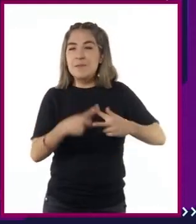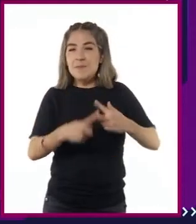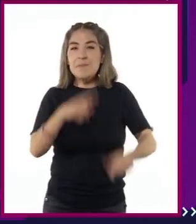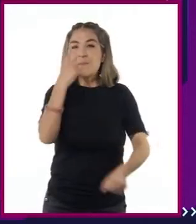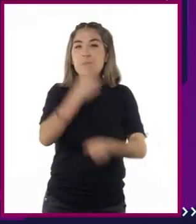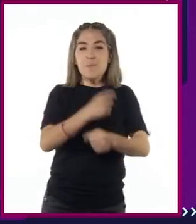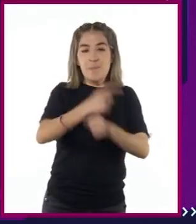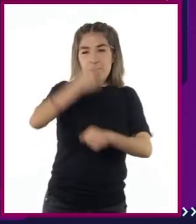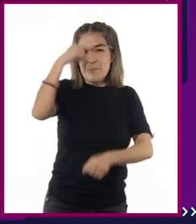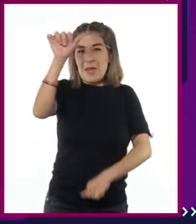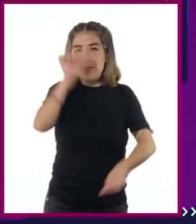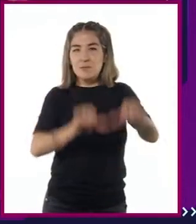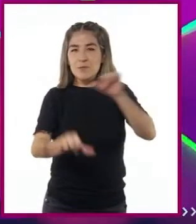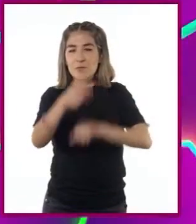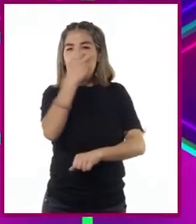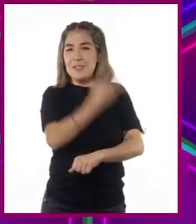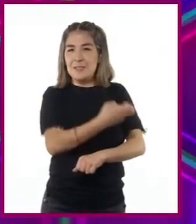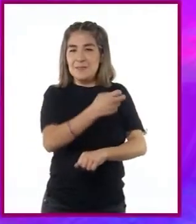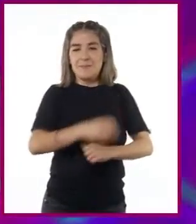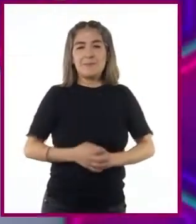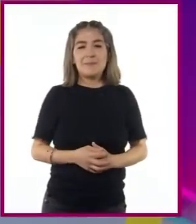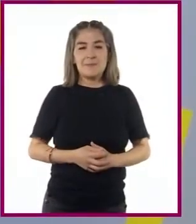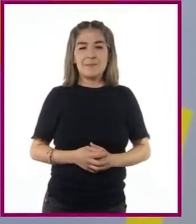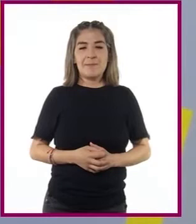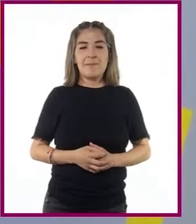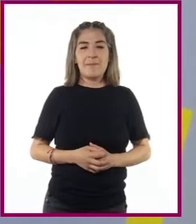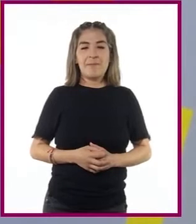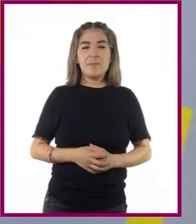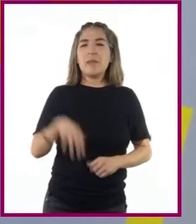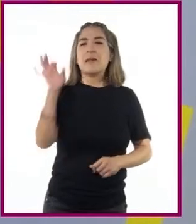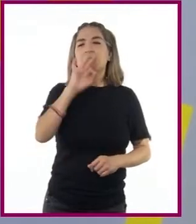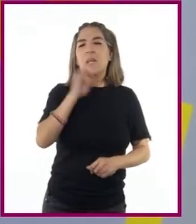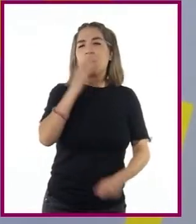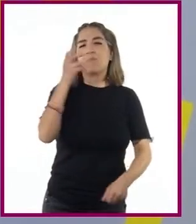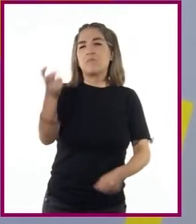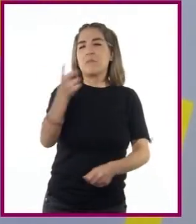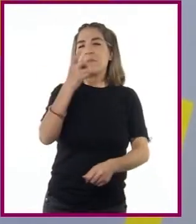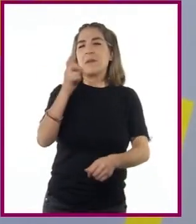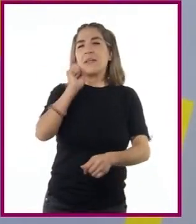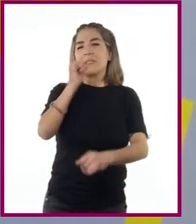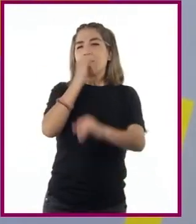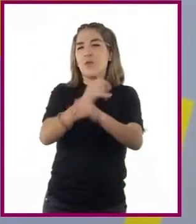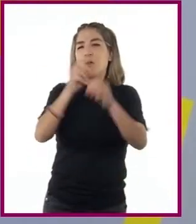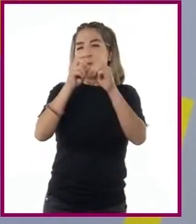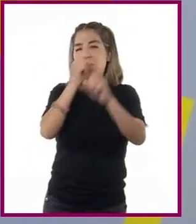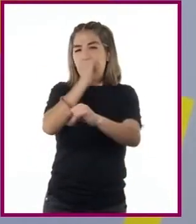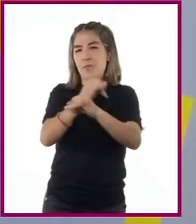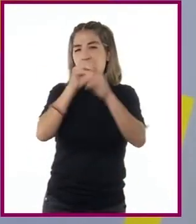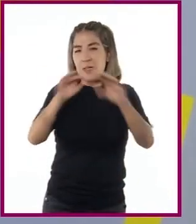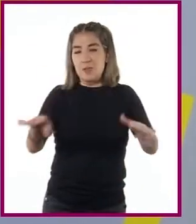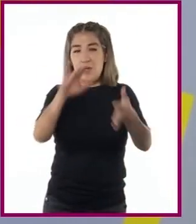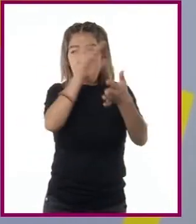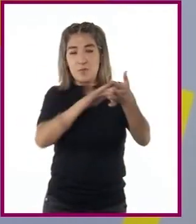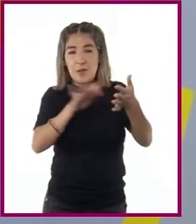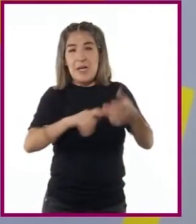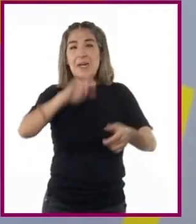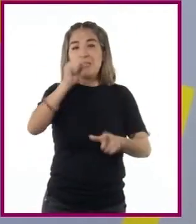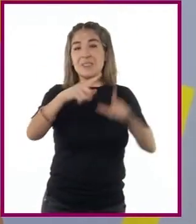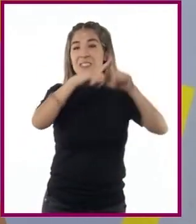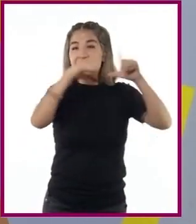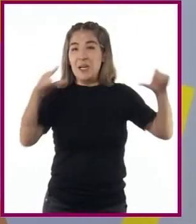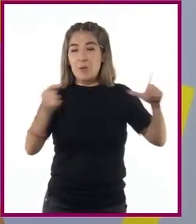para sustituirlo en la fórmula. Si nos proporcionan como dato los lados del triángulo